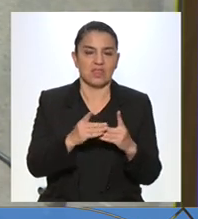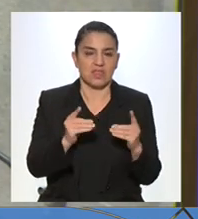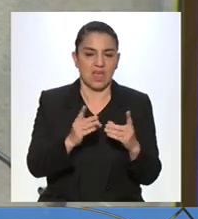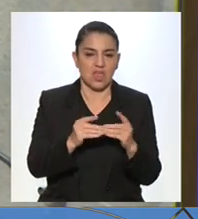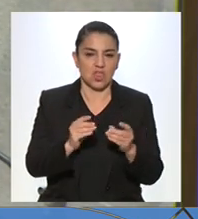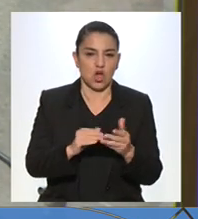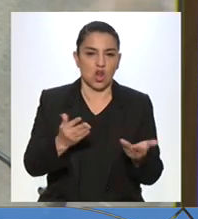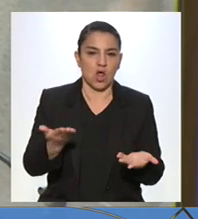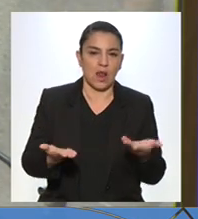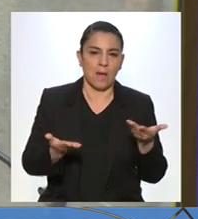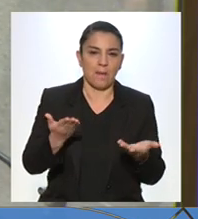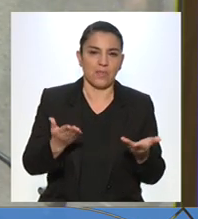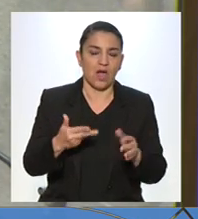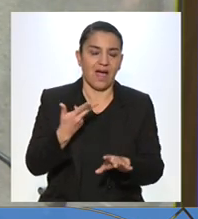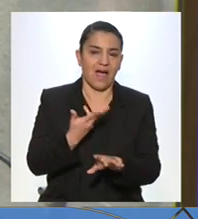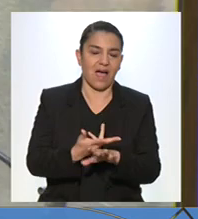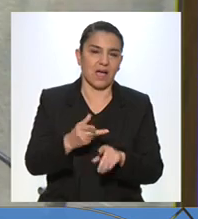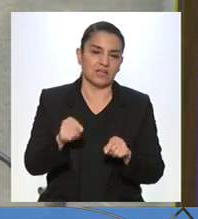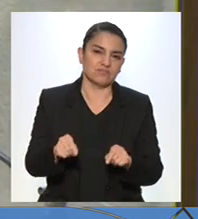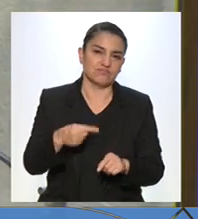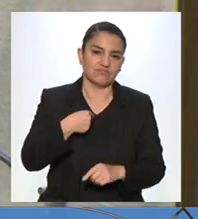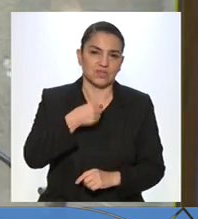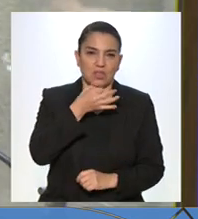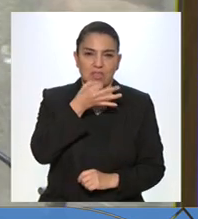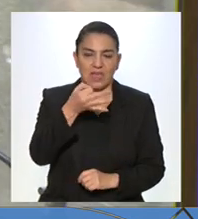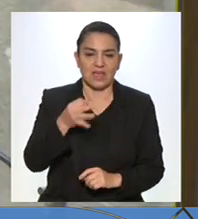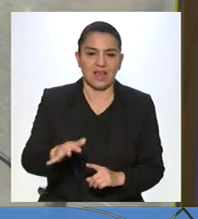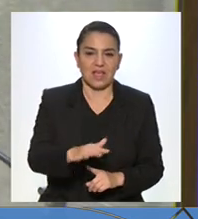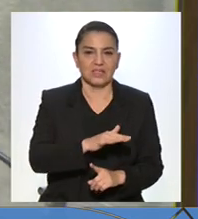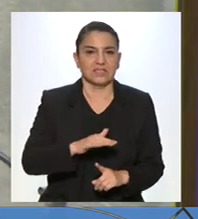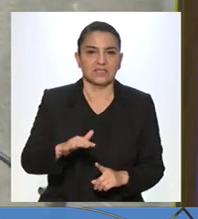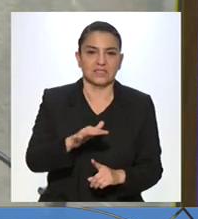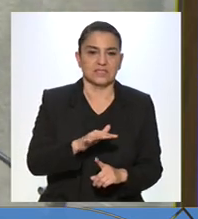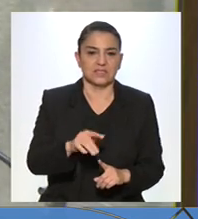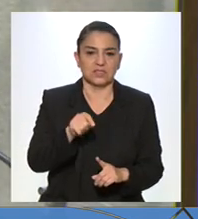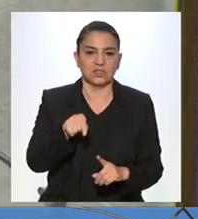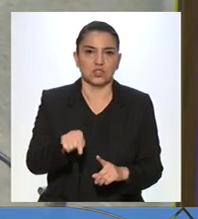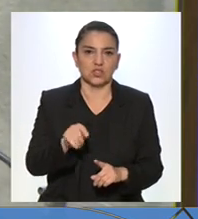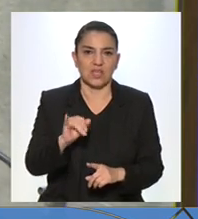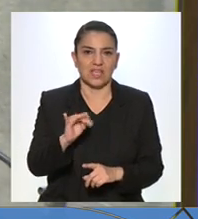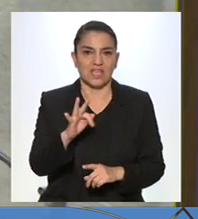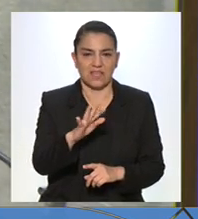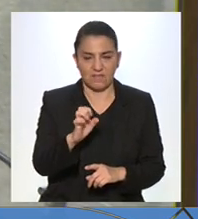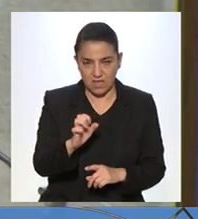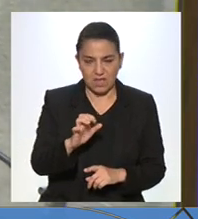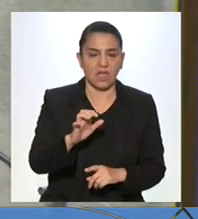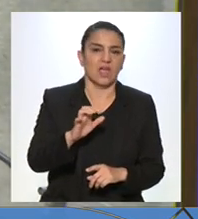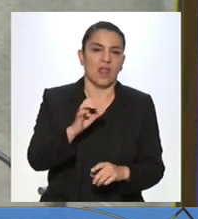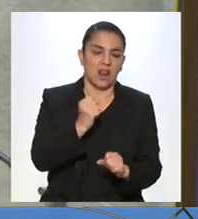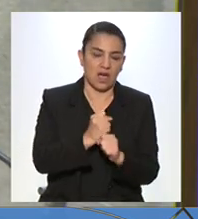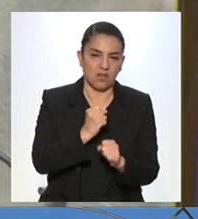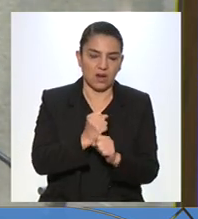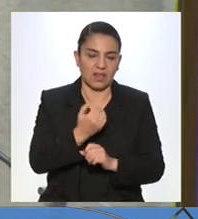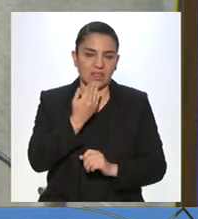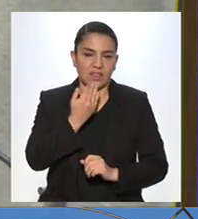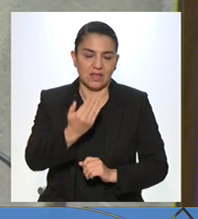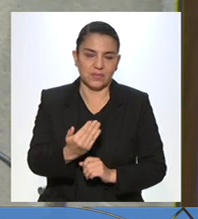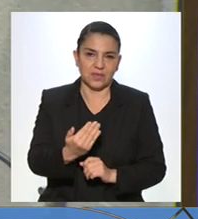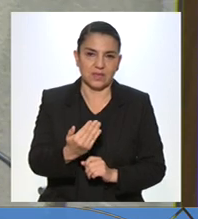aproximadamente y fracción, yo diría, si consideramos la extensión del IFE, el IFE laboral y también